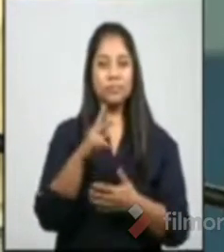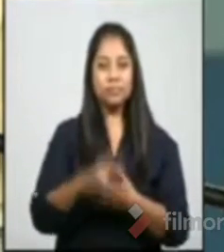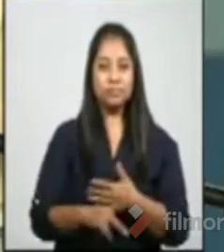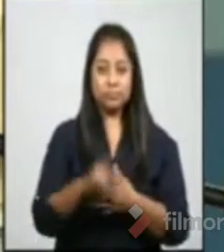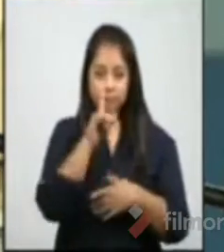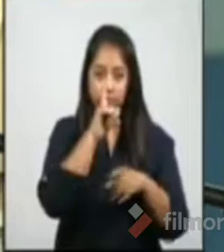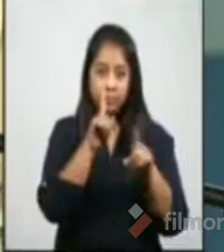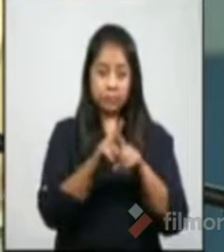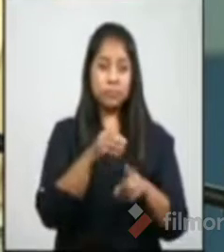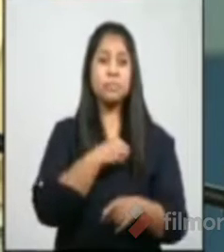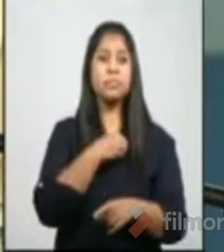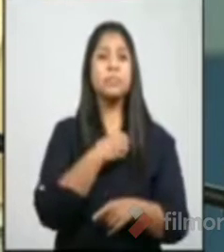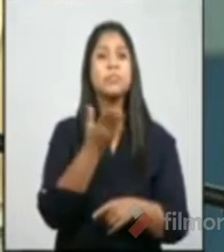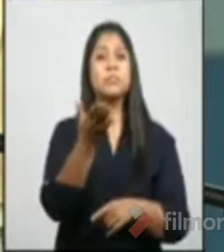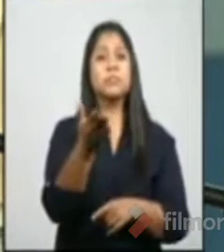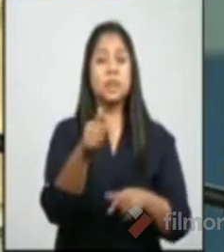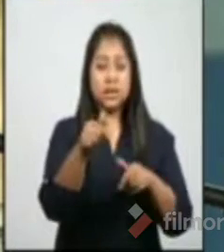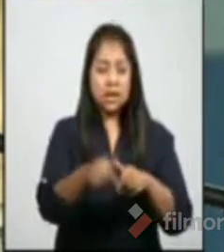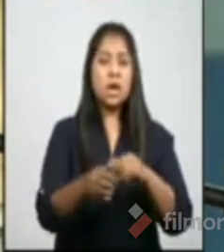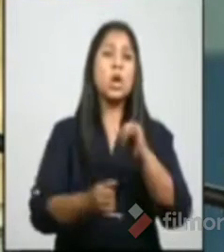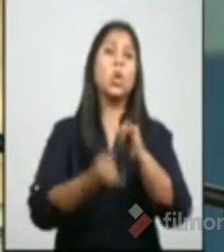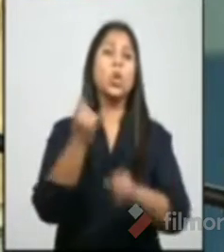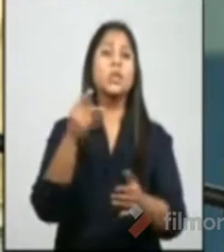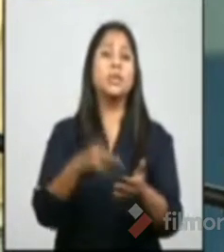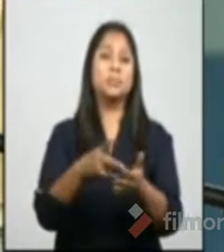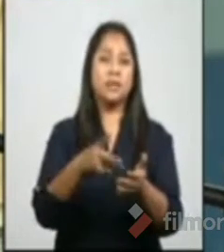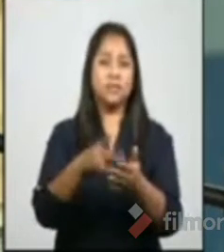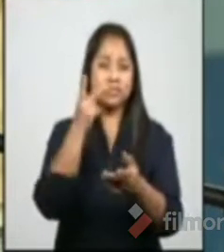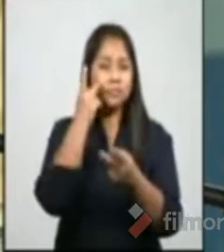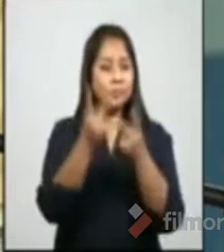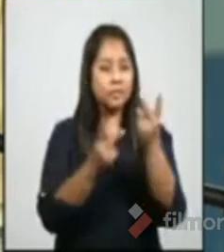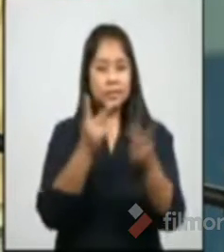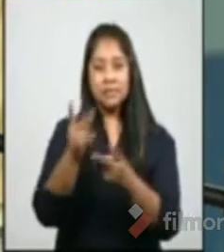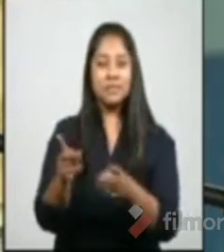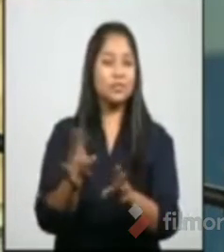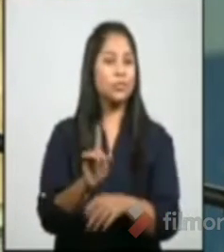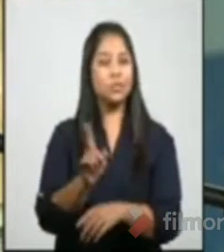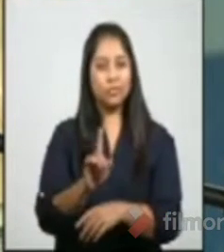solicitarle que no sea la última vez que nos visite.